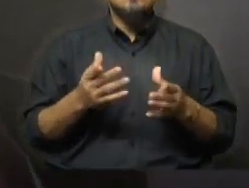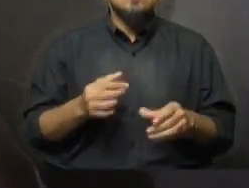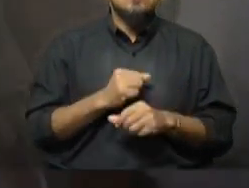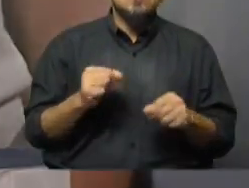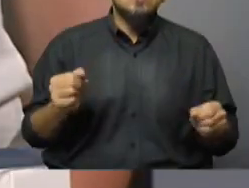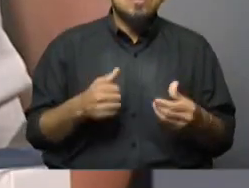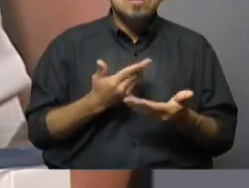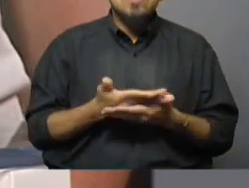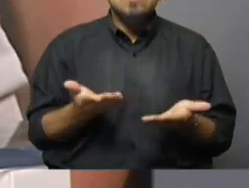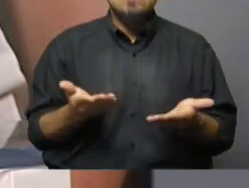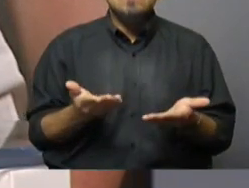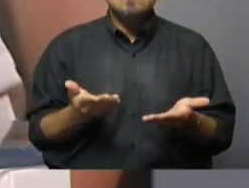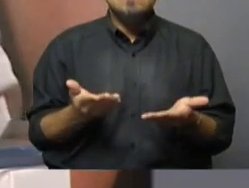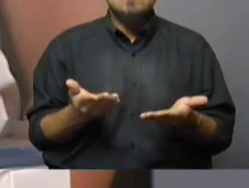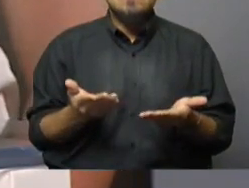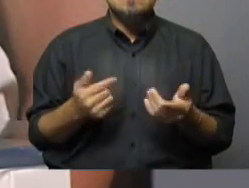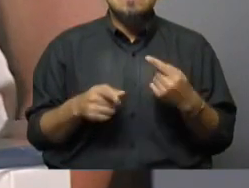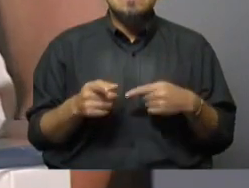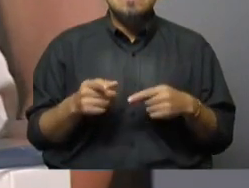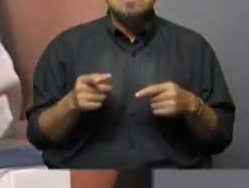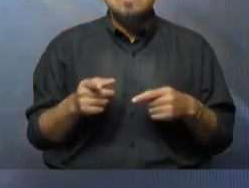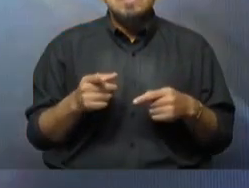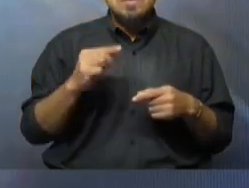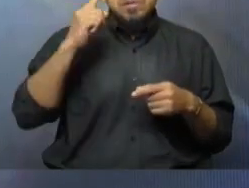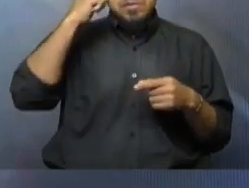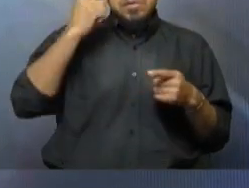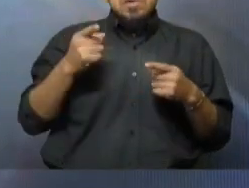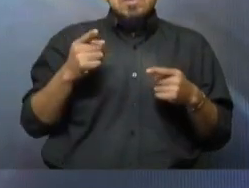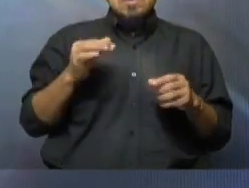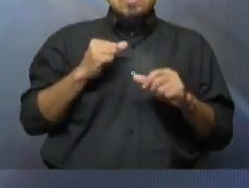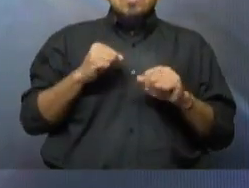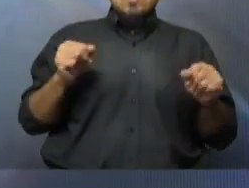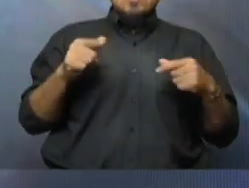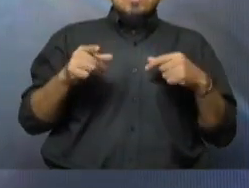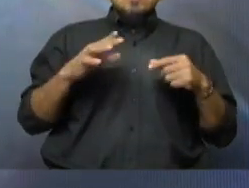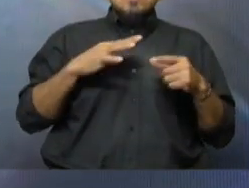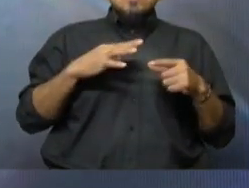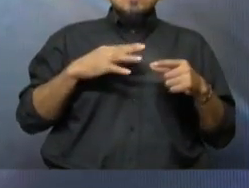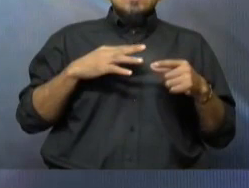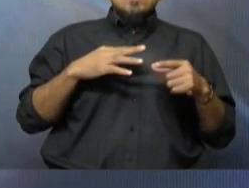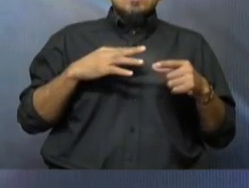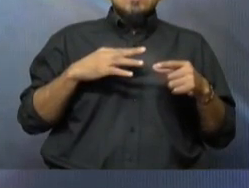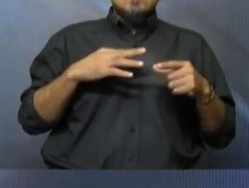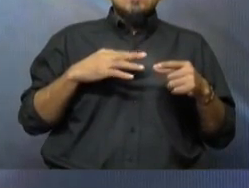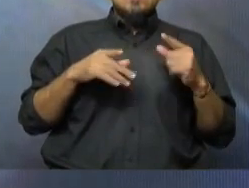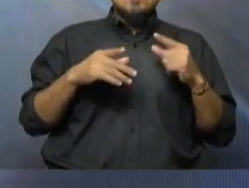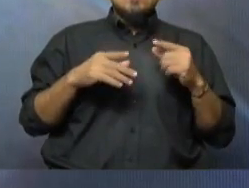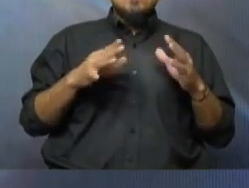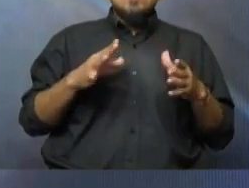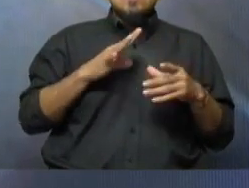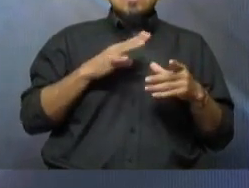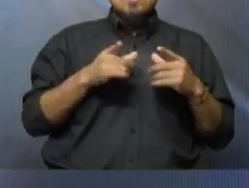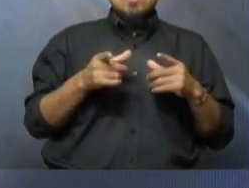postular. También a eso nos lleva a la reflexión de poder ver en qué categorías se fijan